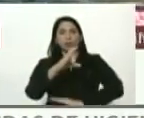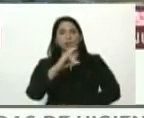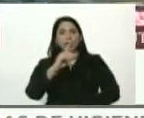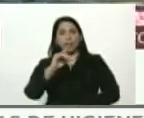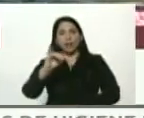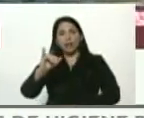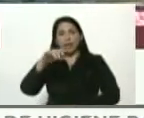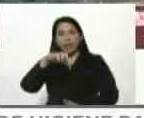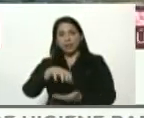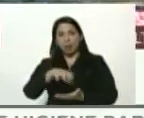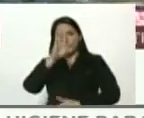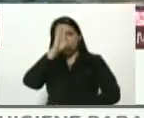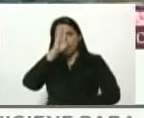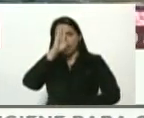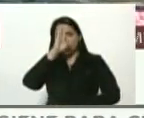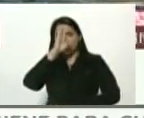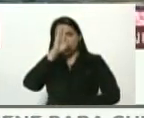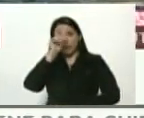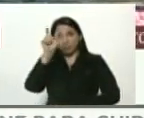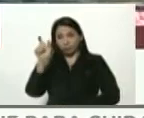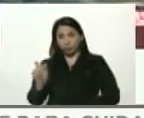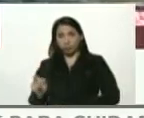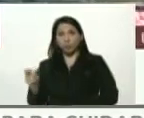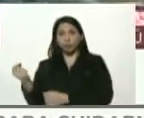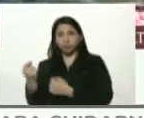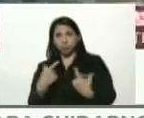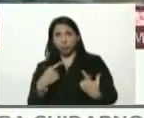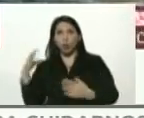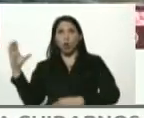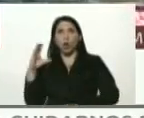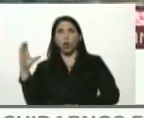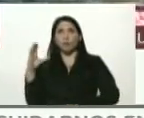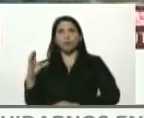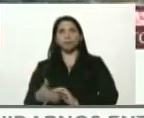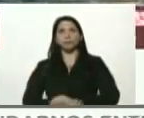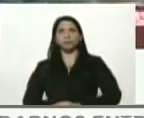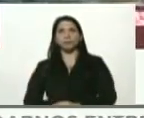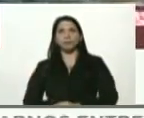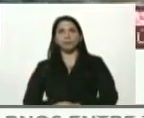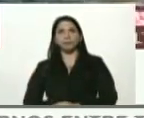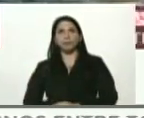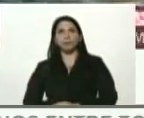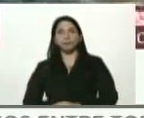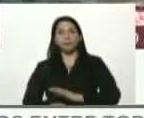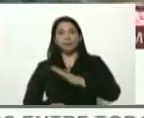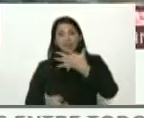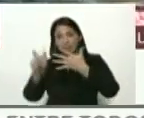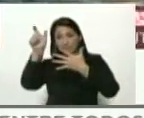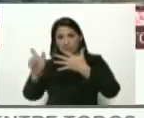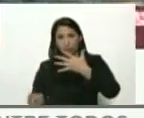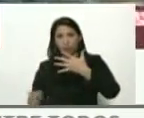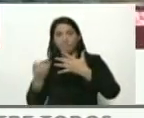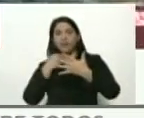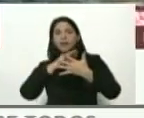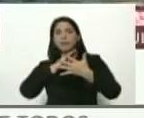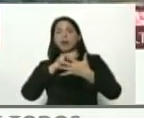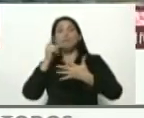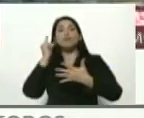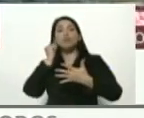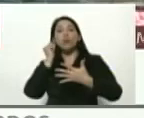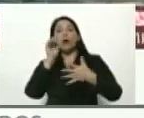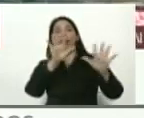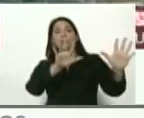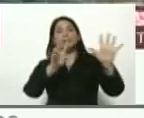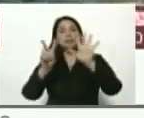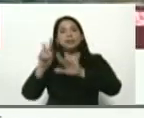del estado Barinas. Es un caso importado de Colombia. El quinto caso es una mujer de